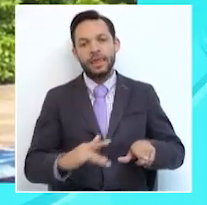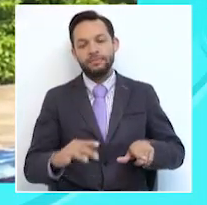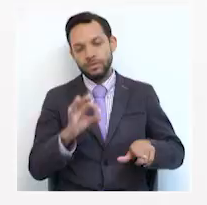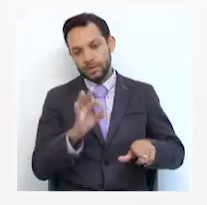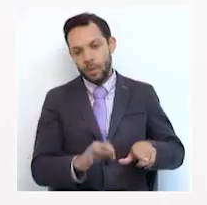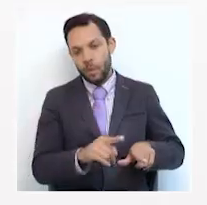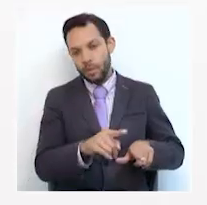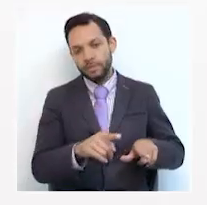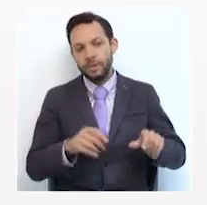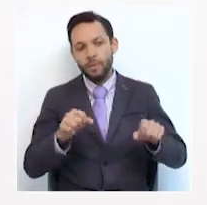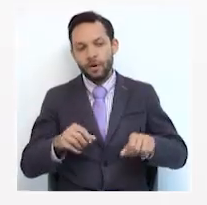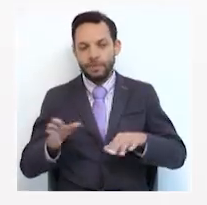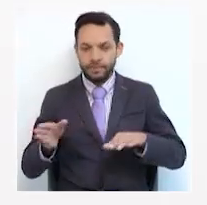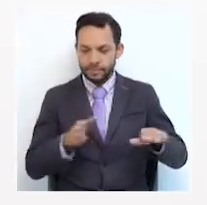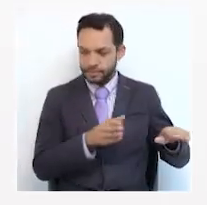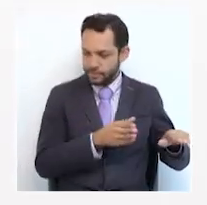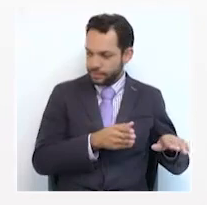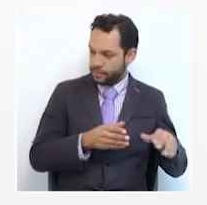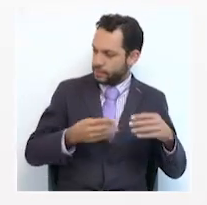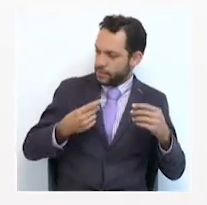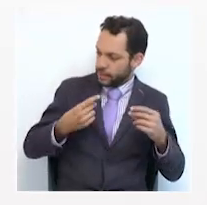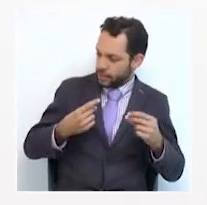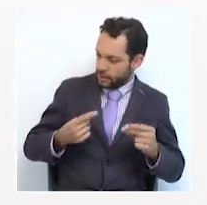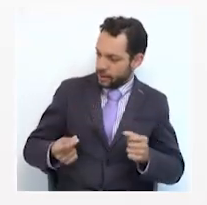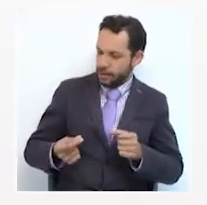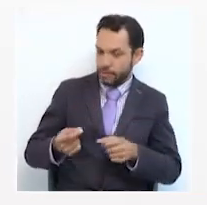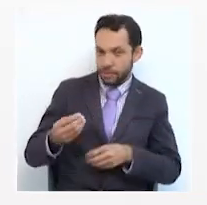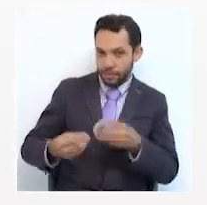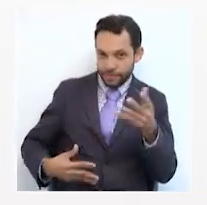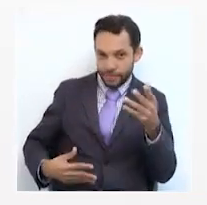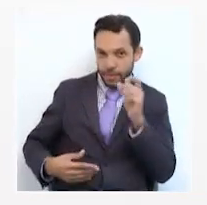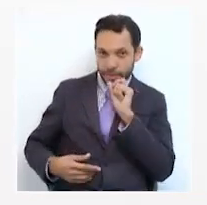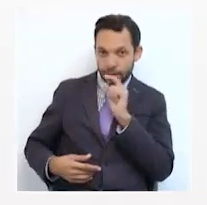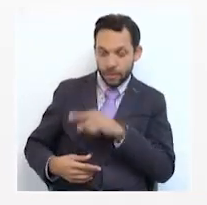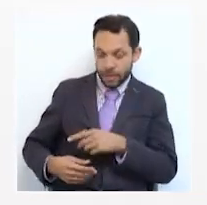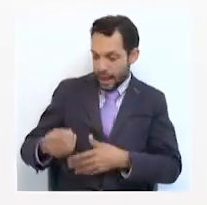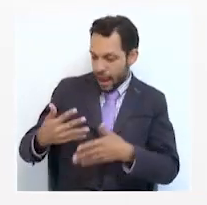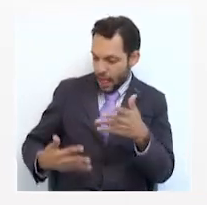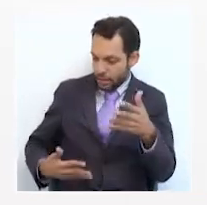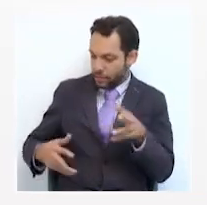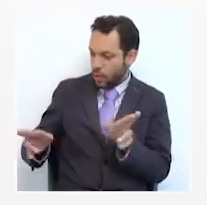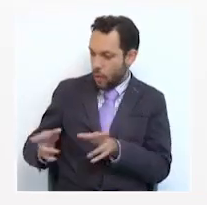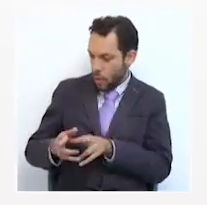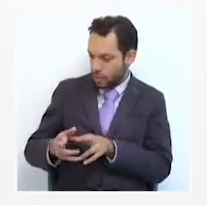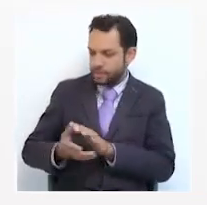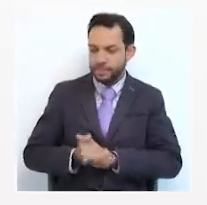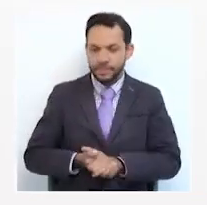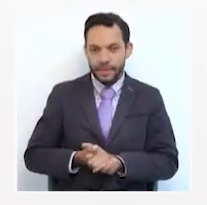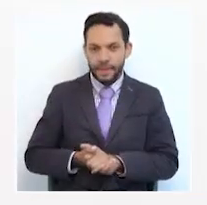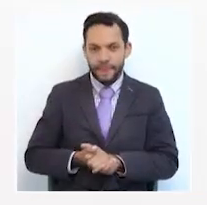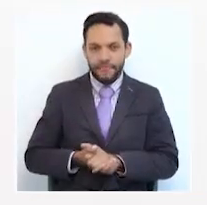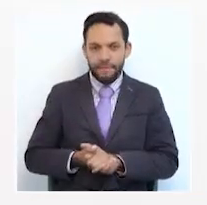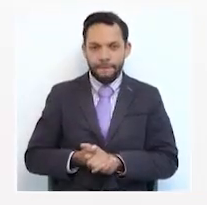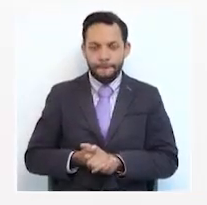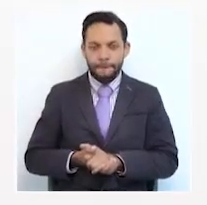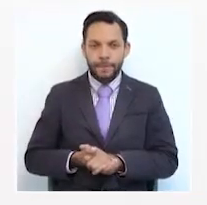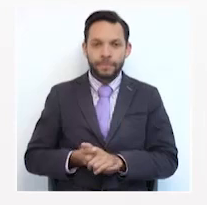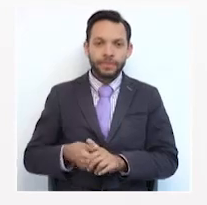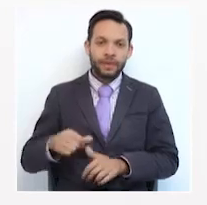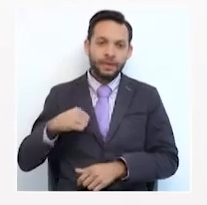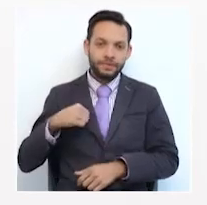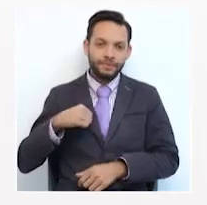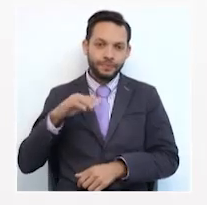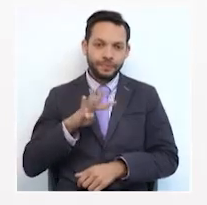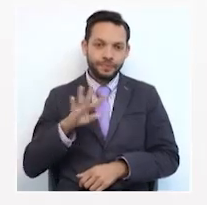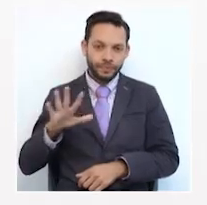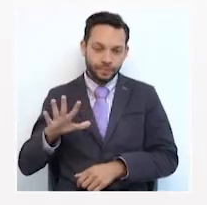destinadas a ver voy a hacer rápidamente esta muy larga aunque la respuesta es un poquito corta tengo 45 años de edad